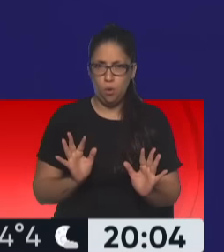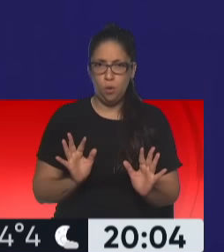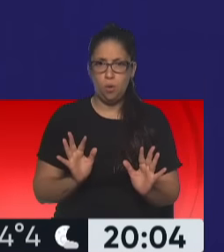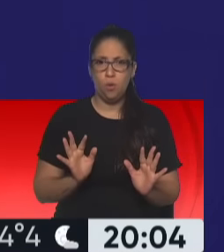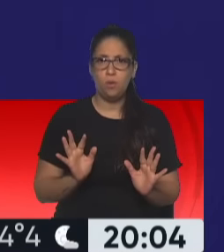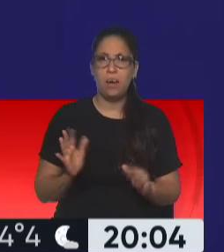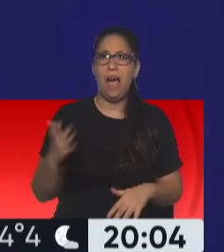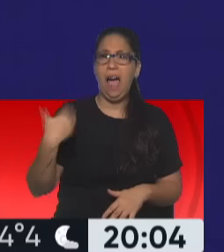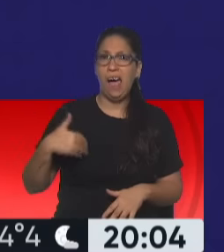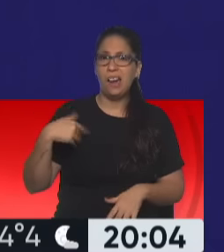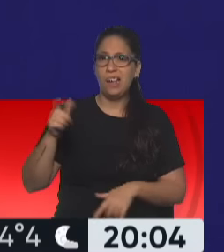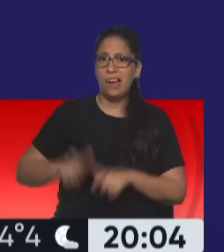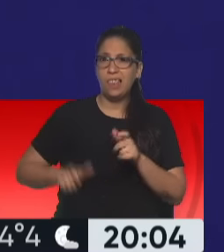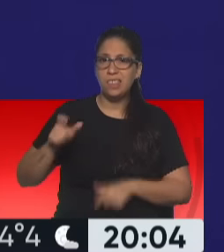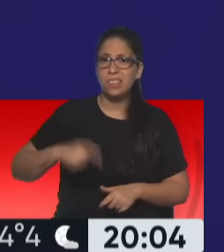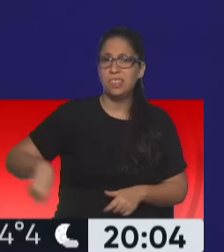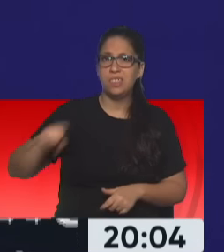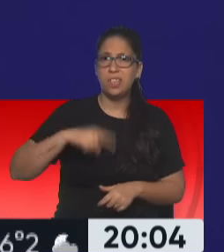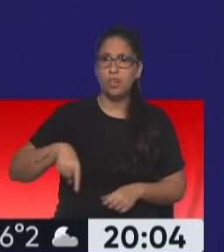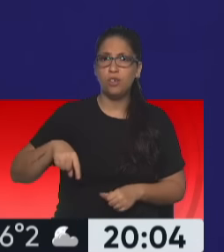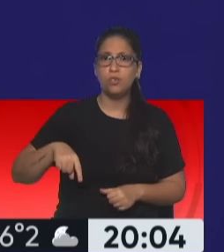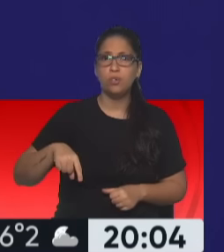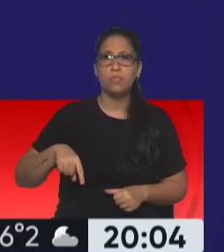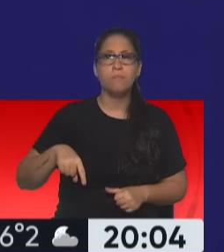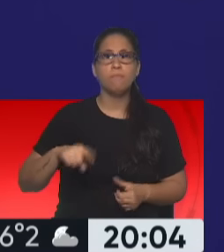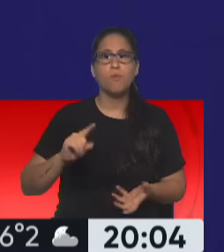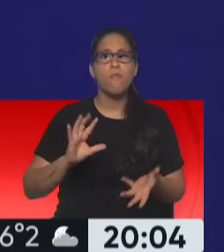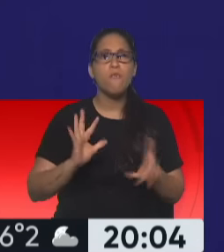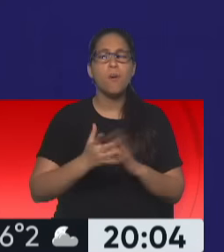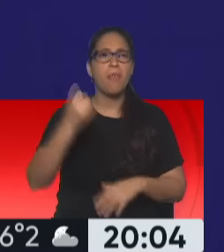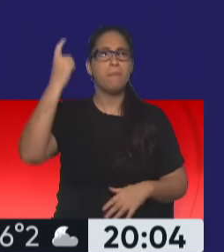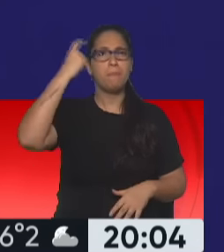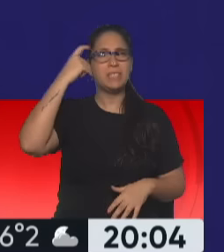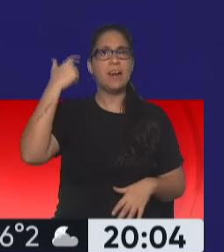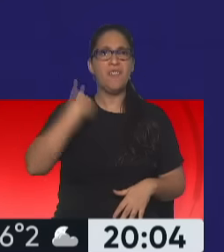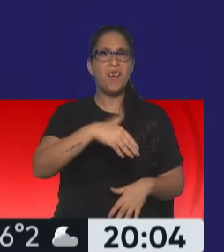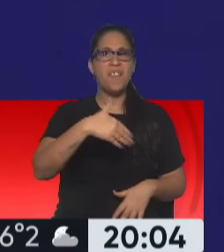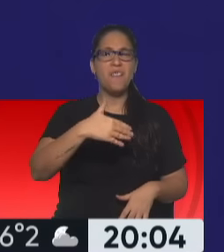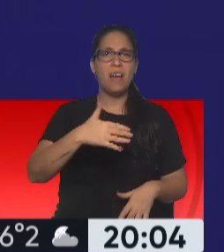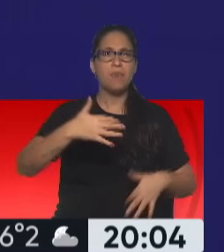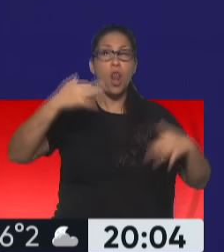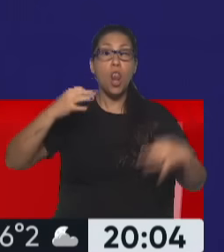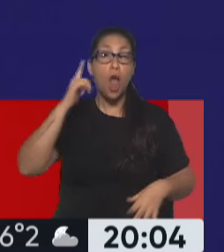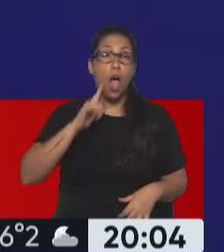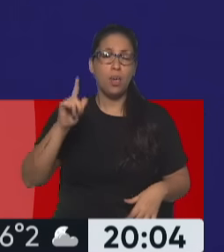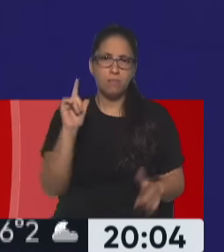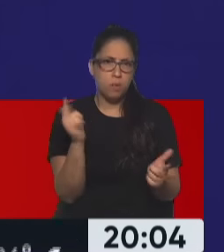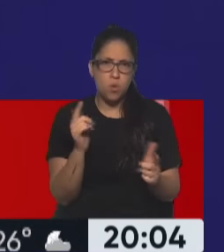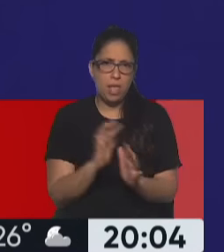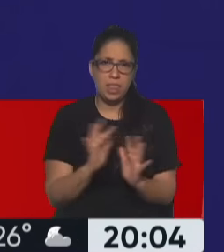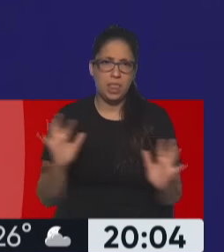los argentinos no las forman acorde a un modelo de expectativas racionales. Miren, ustedes pueden hacer,